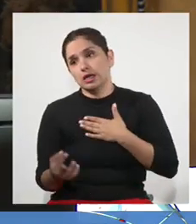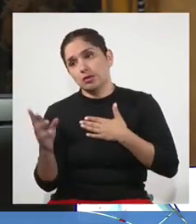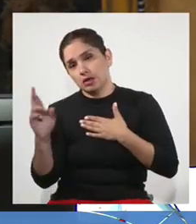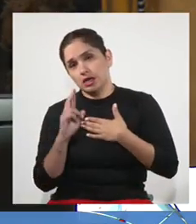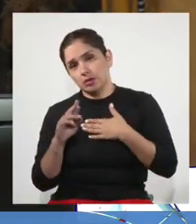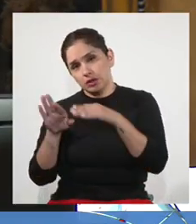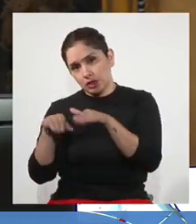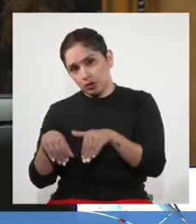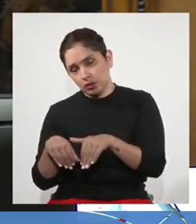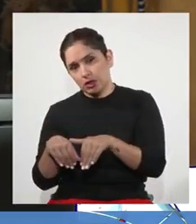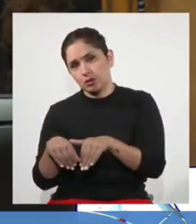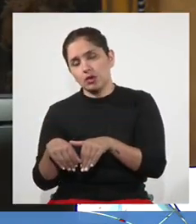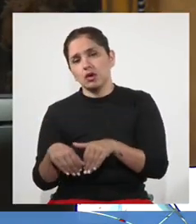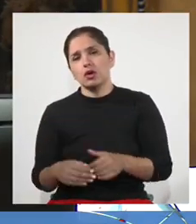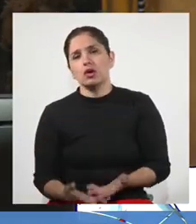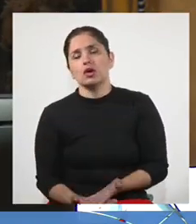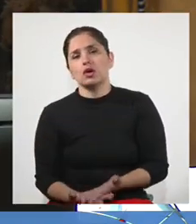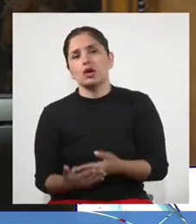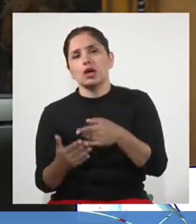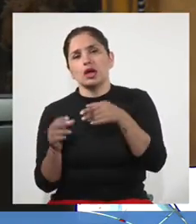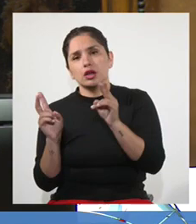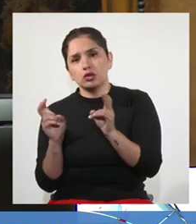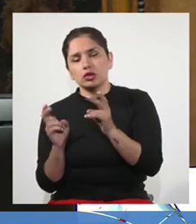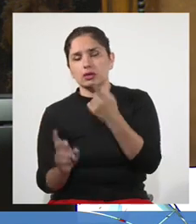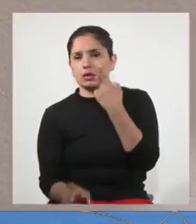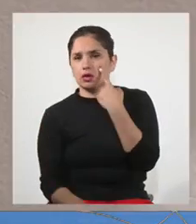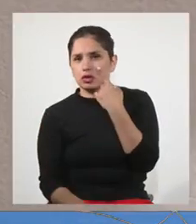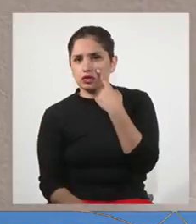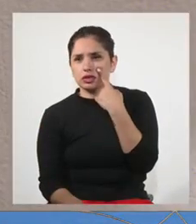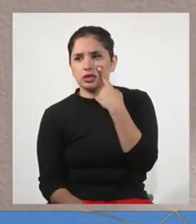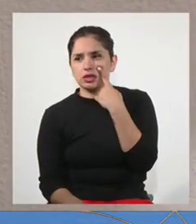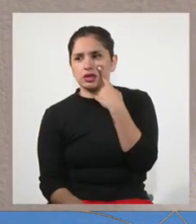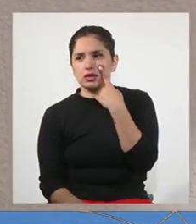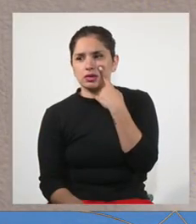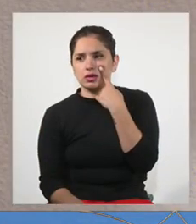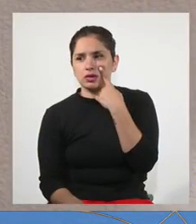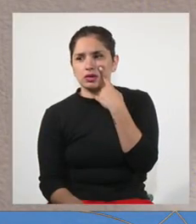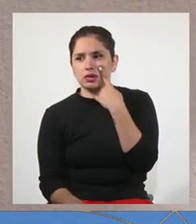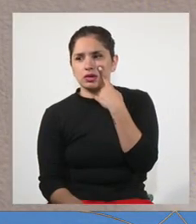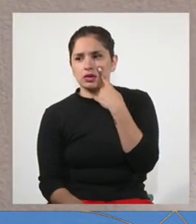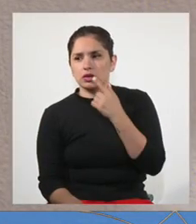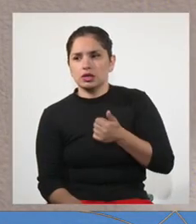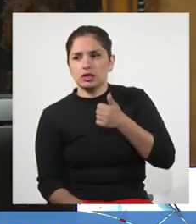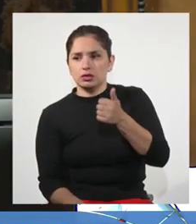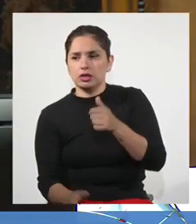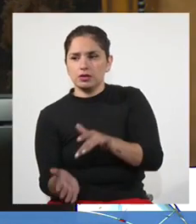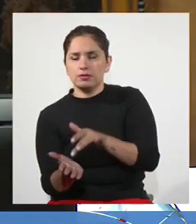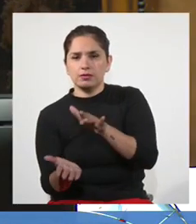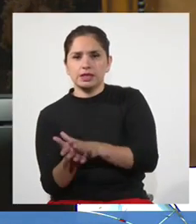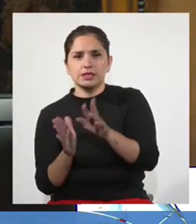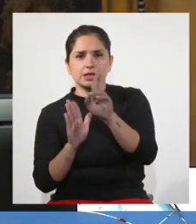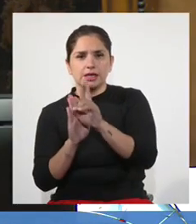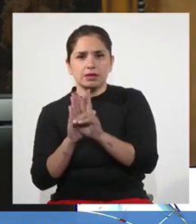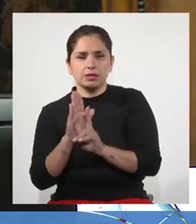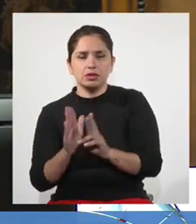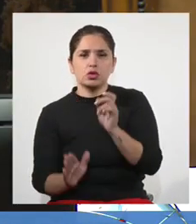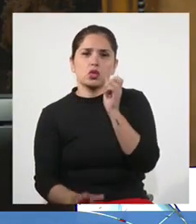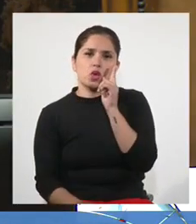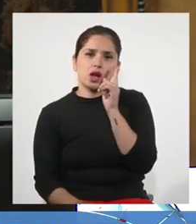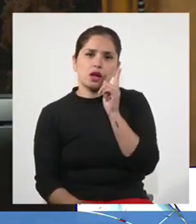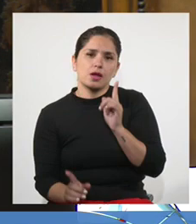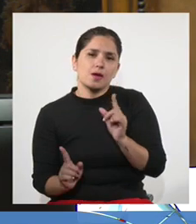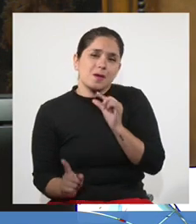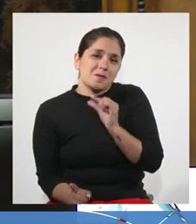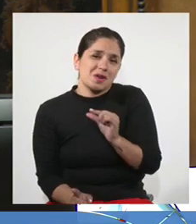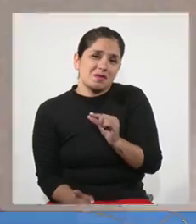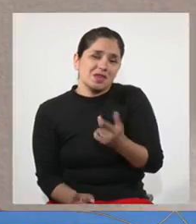Proboste pregunta con justicia, en un tema que además es conocido y dominado por las autoridades, ¿cuál es la fecha del reglamento? Brevedad